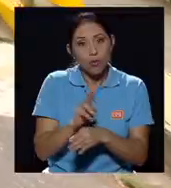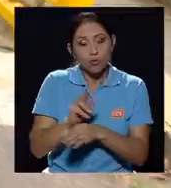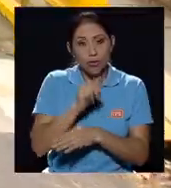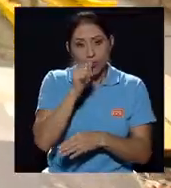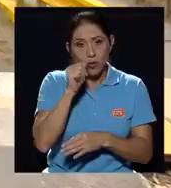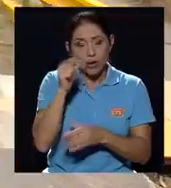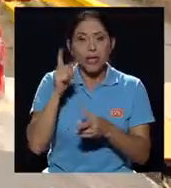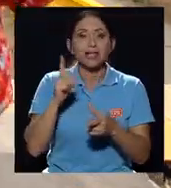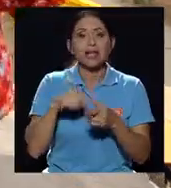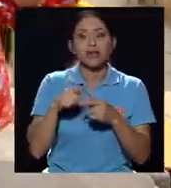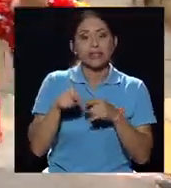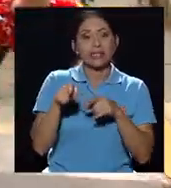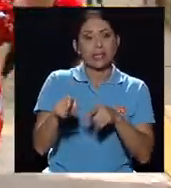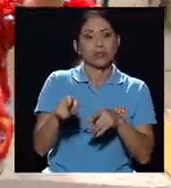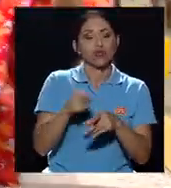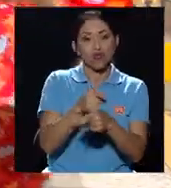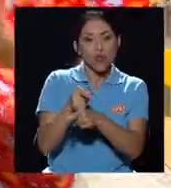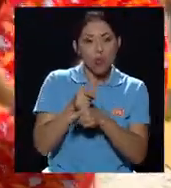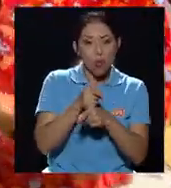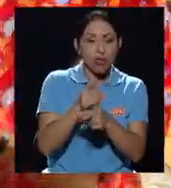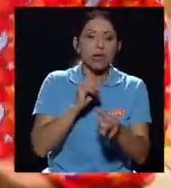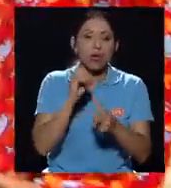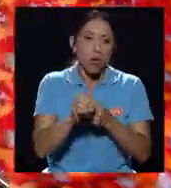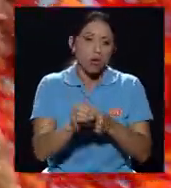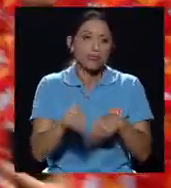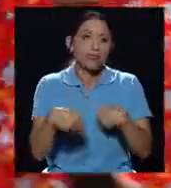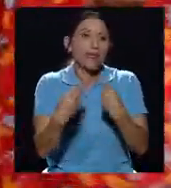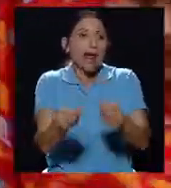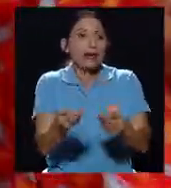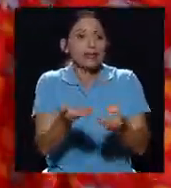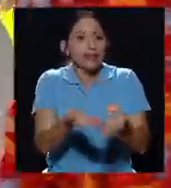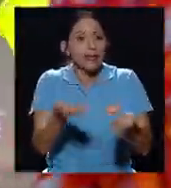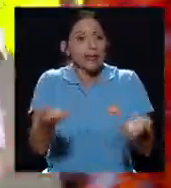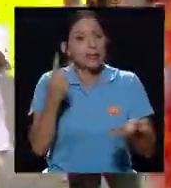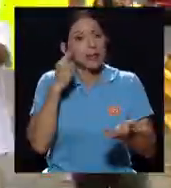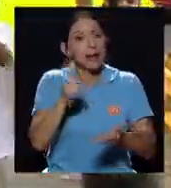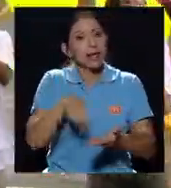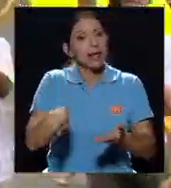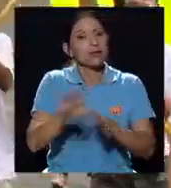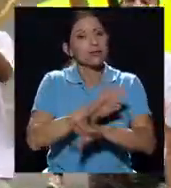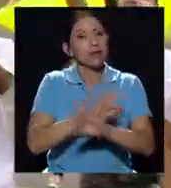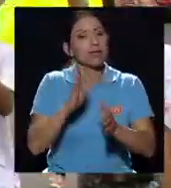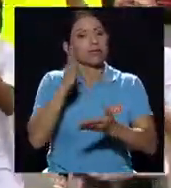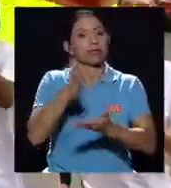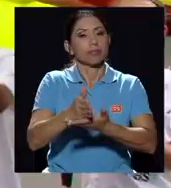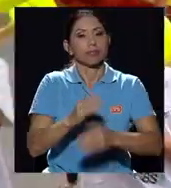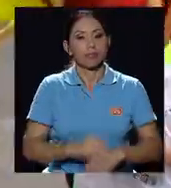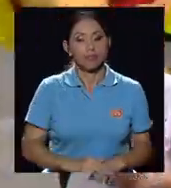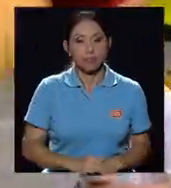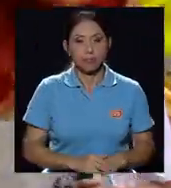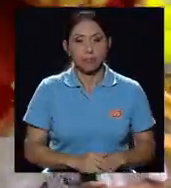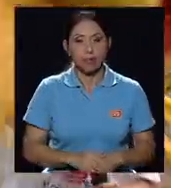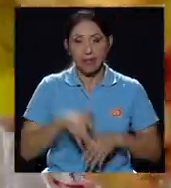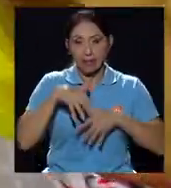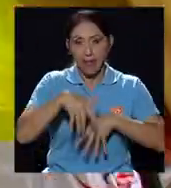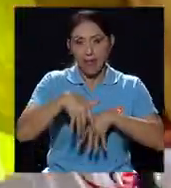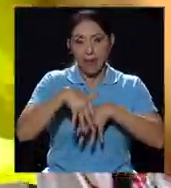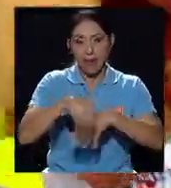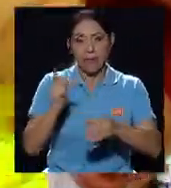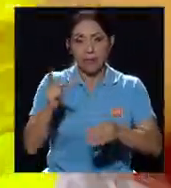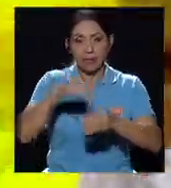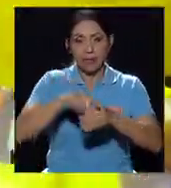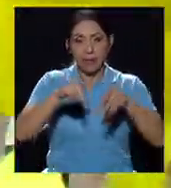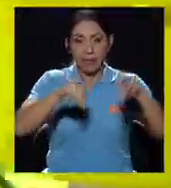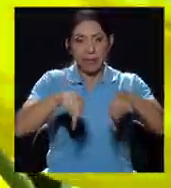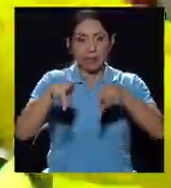entonces corregir de alguna manera o dar herramientas para que estos chicos pues salgan de esta situación. En la marcha participaron